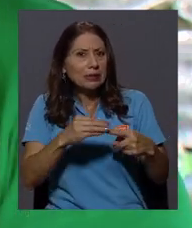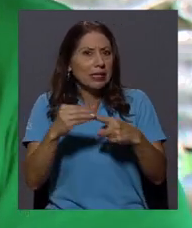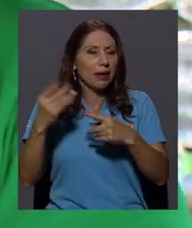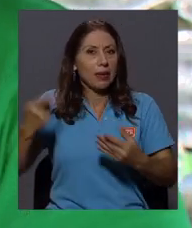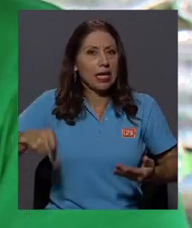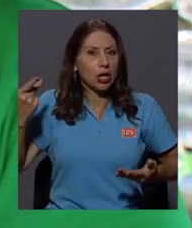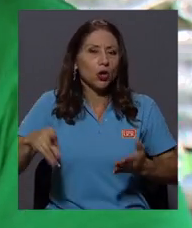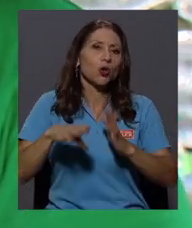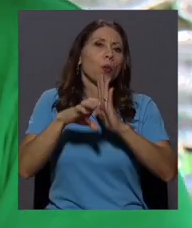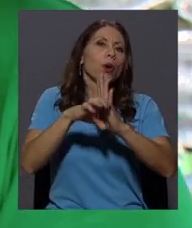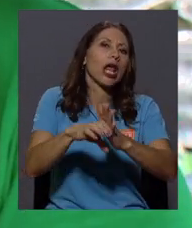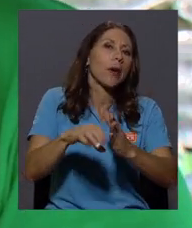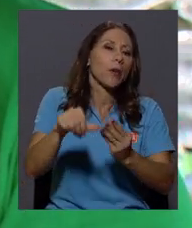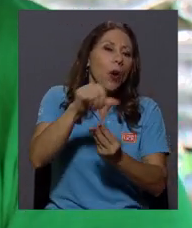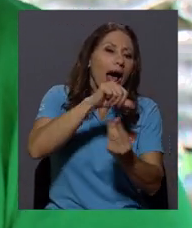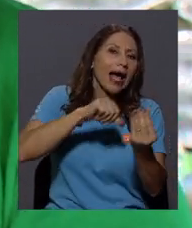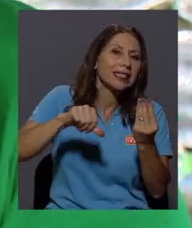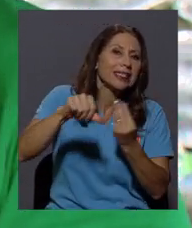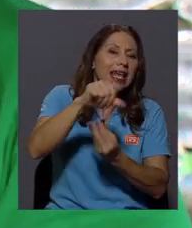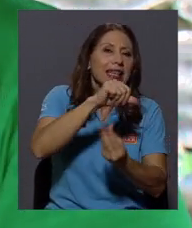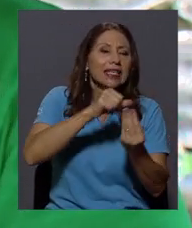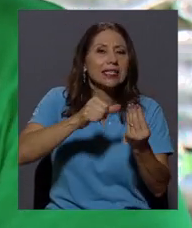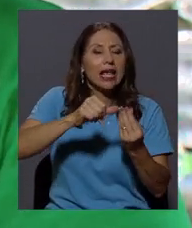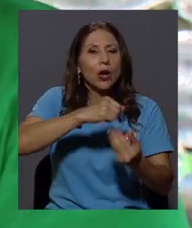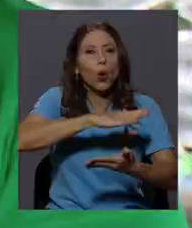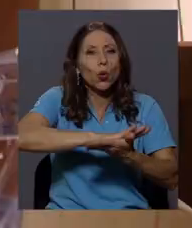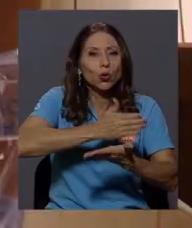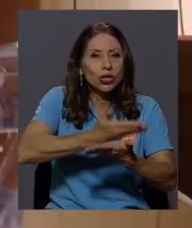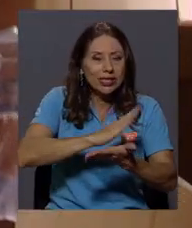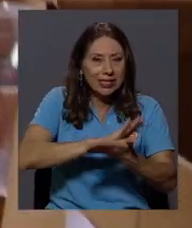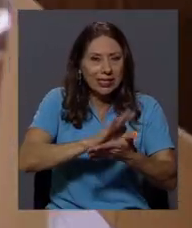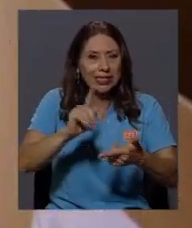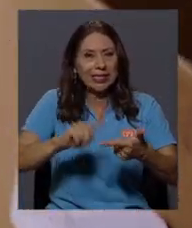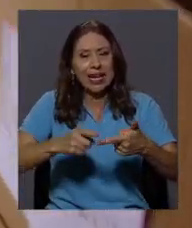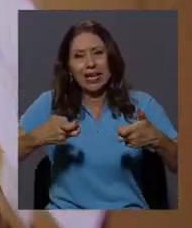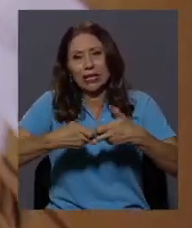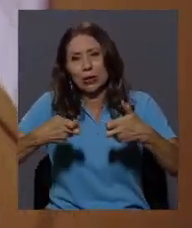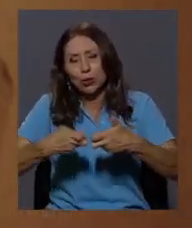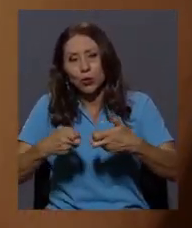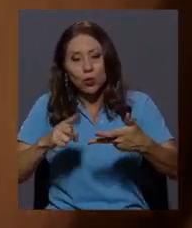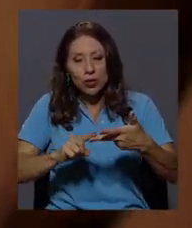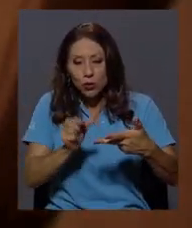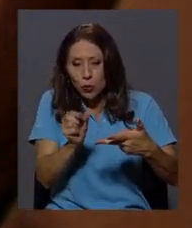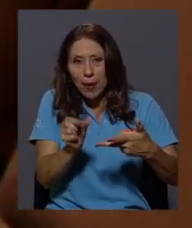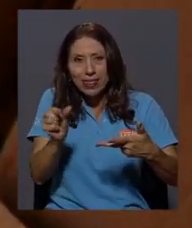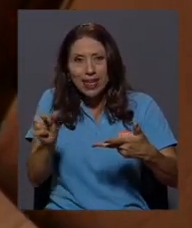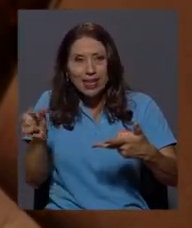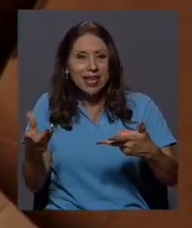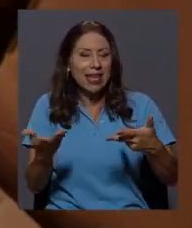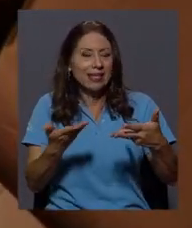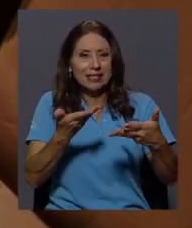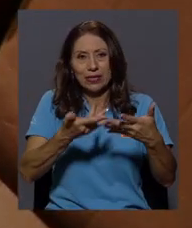Entendamos con esto aceites quemados de cocina, eléctricos electrónicos, baterías, ¿verdad?